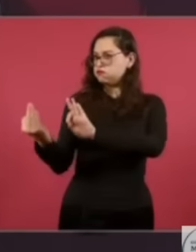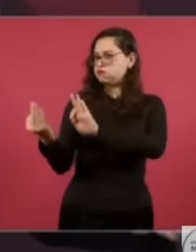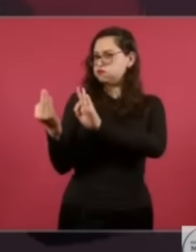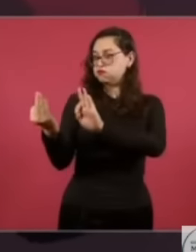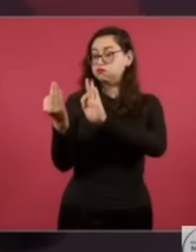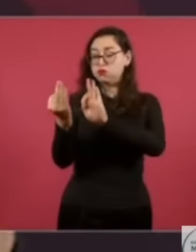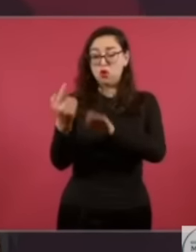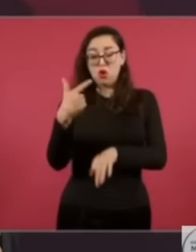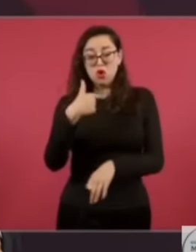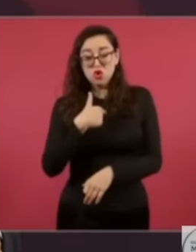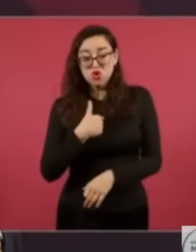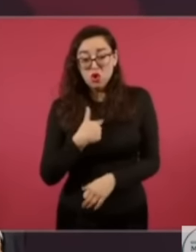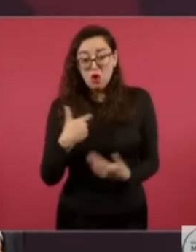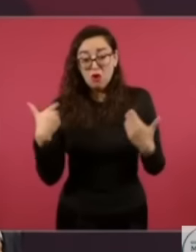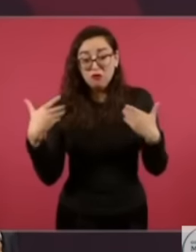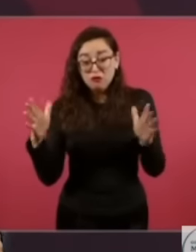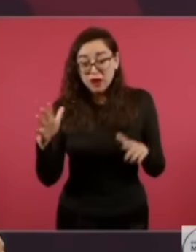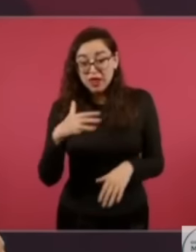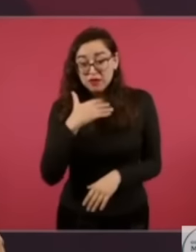cualquiera nos